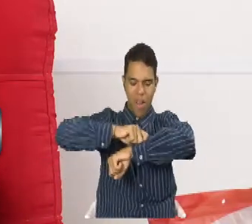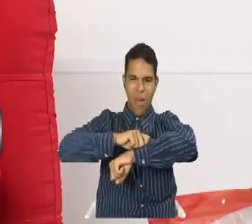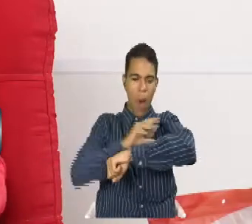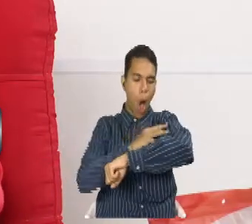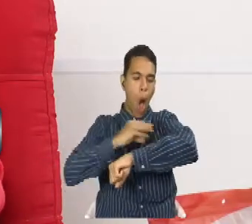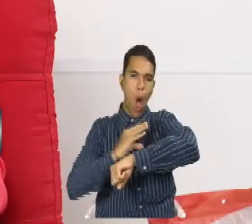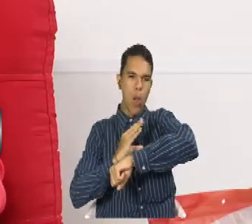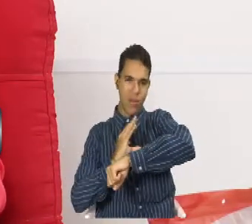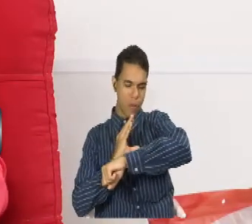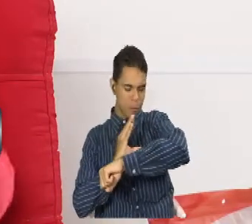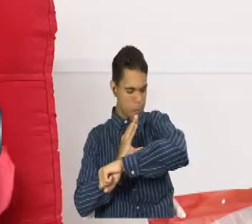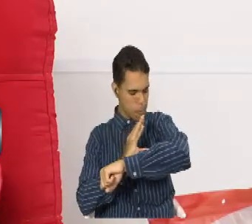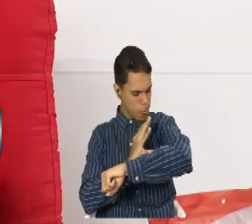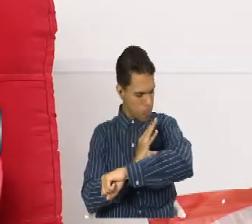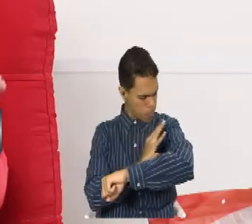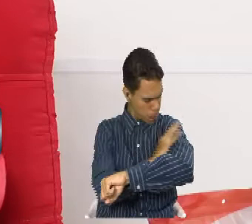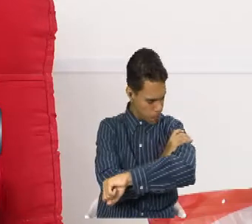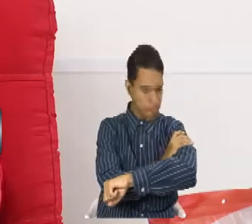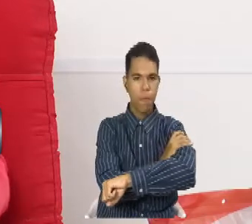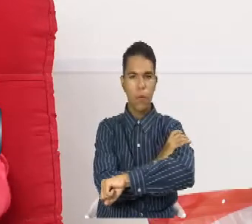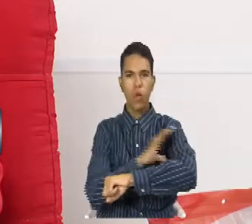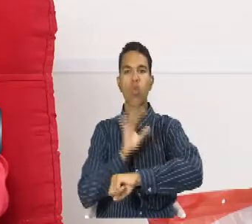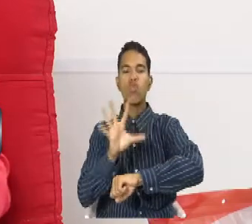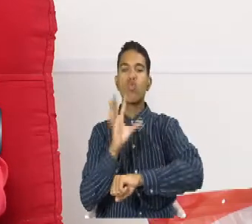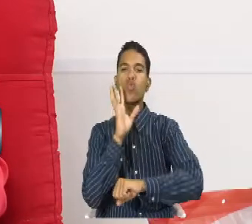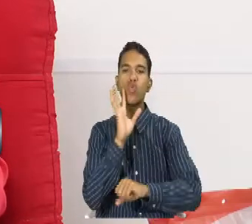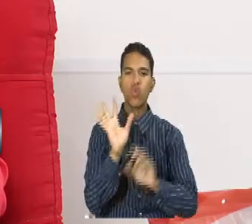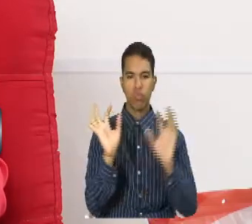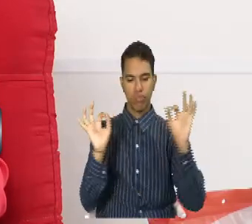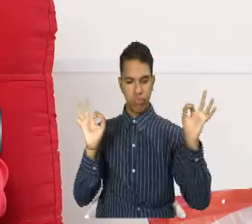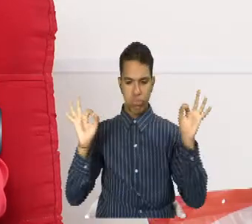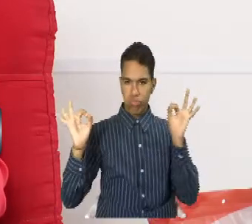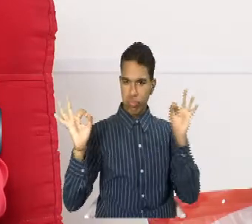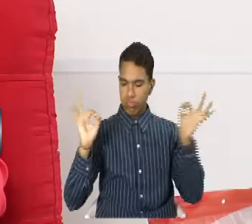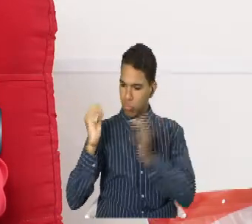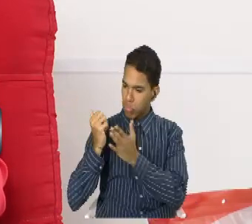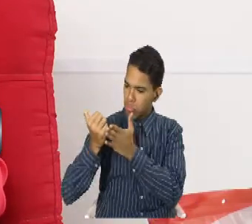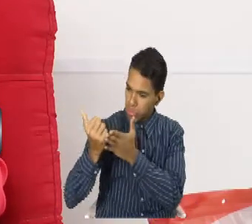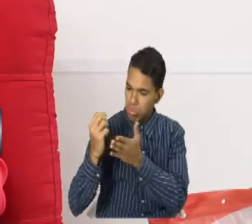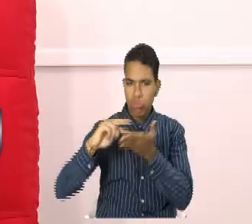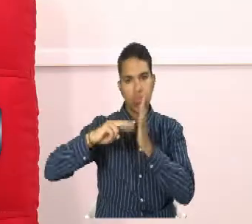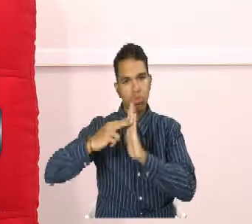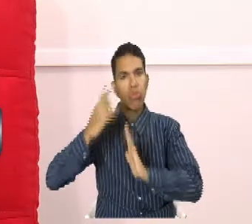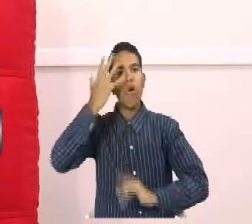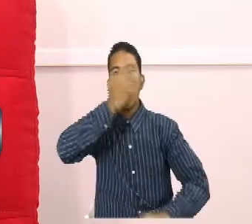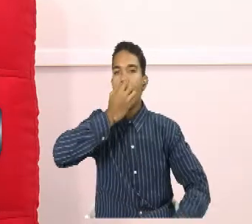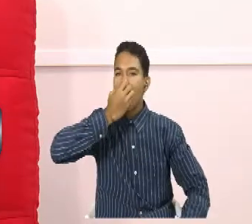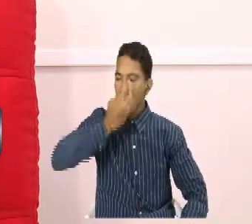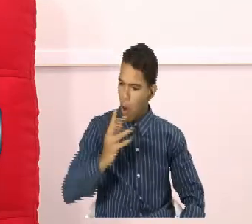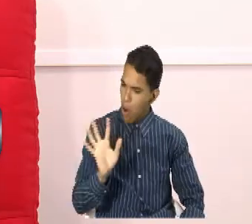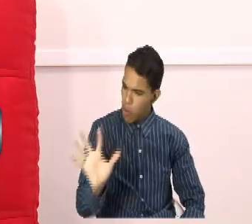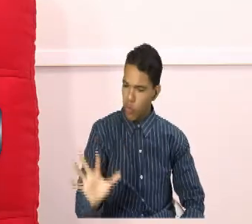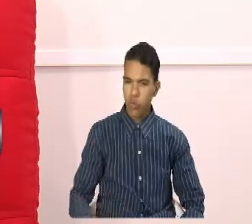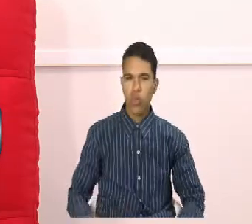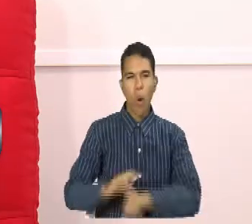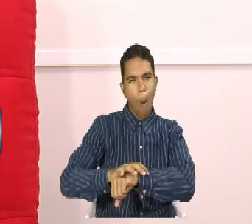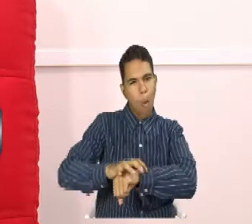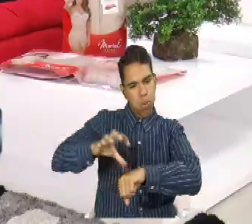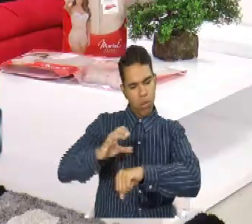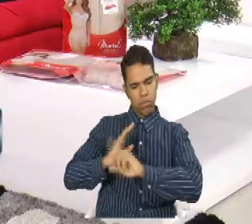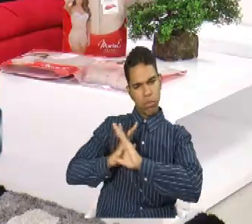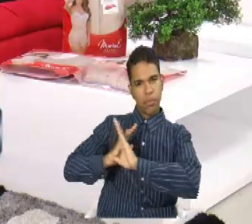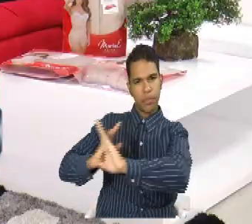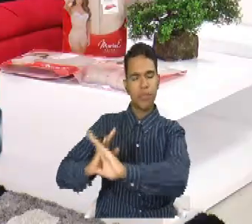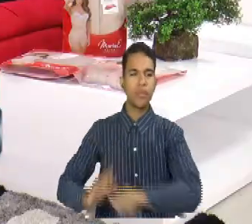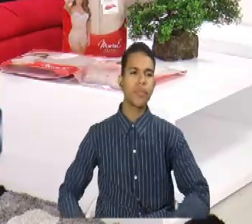estética al paciente y vaya ayudando pues al proceso inflamatorio también. Bueno, ¿las fajas tienen contraindicaciones? Claro que sí. Las